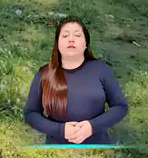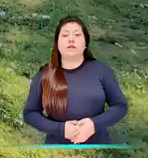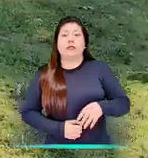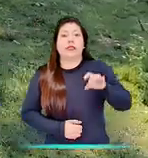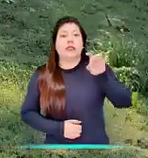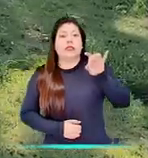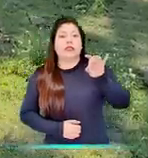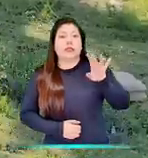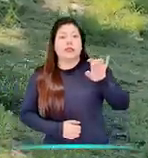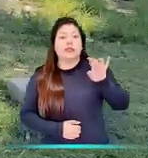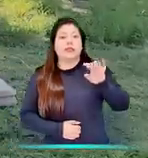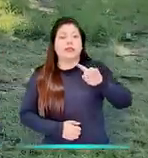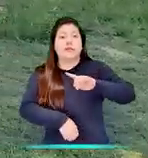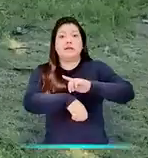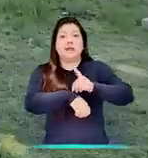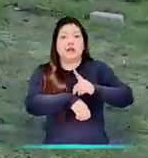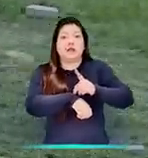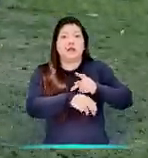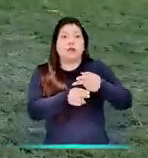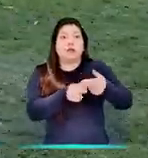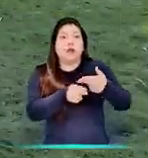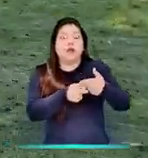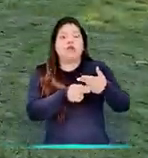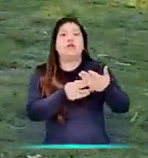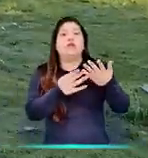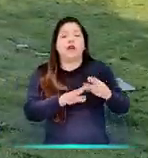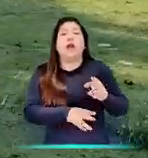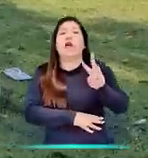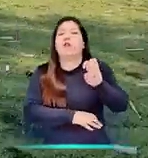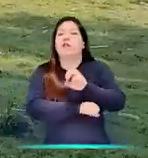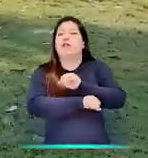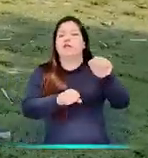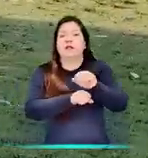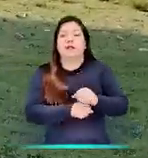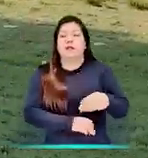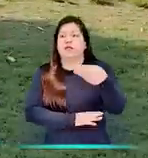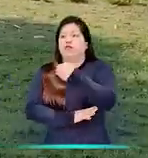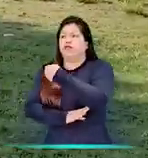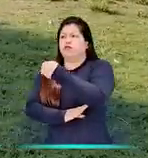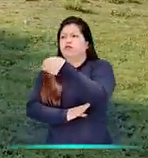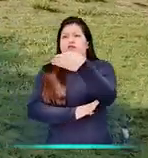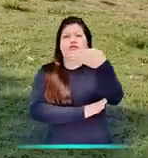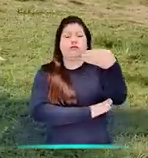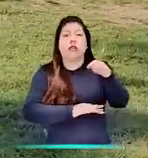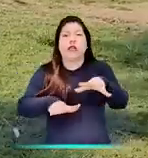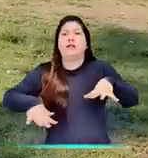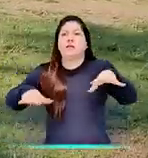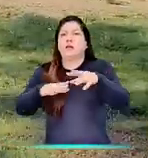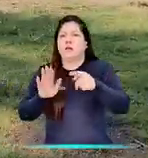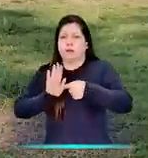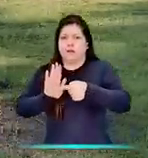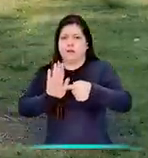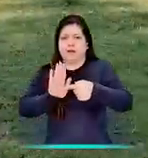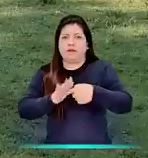Faltan 15 minutos para las 8. En primera instancia voy a darles un panedito de la zona.